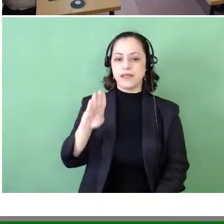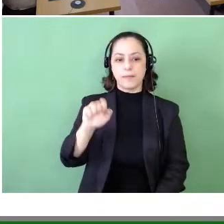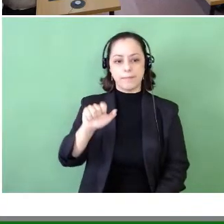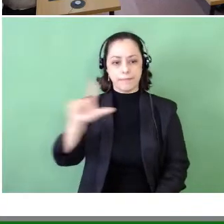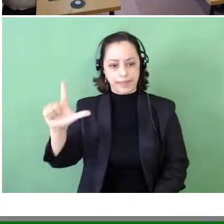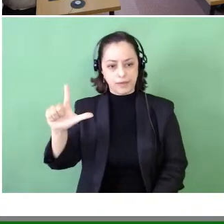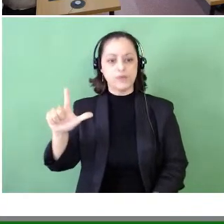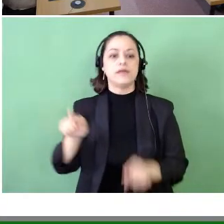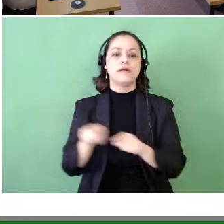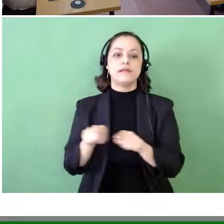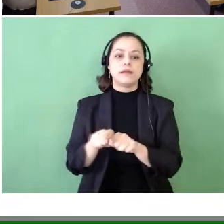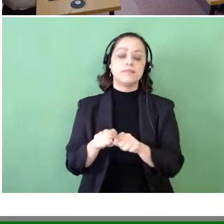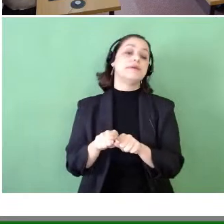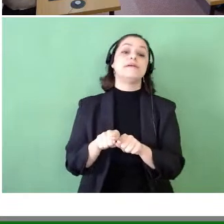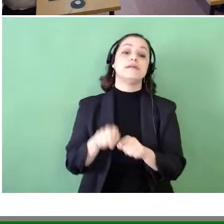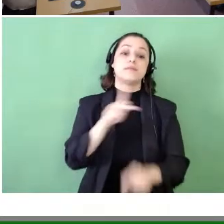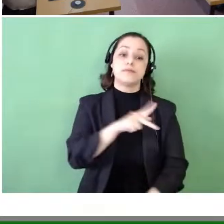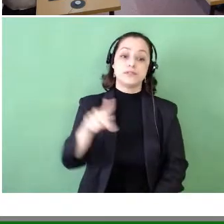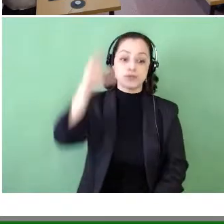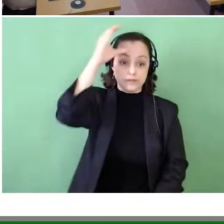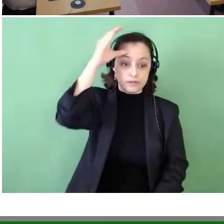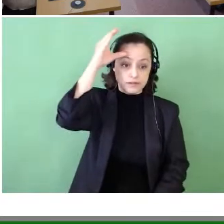Carlos Enrique Rodríguez.